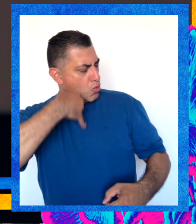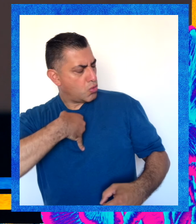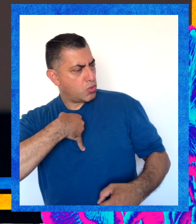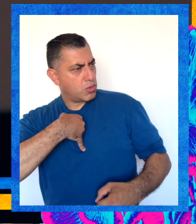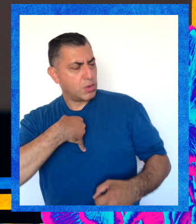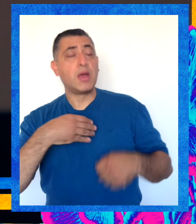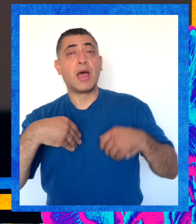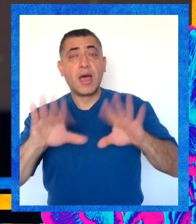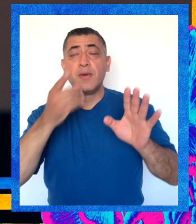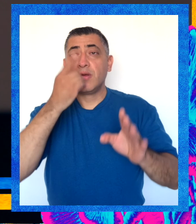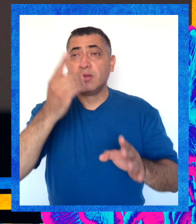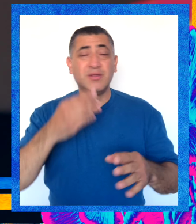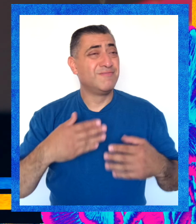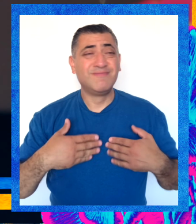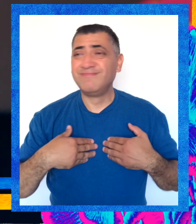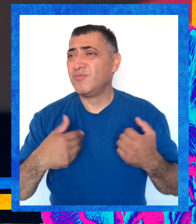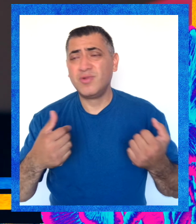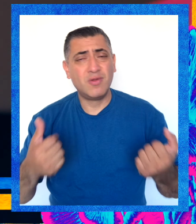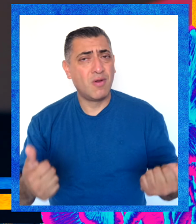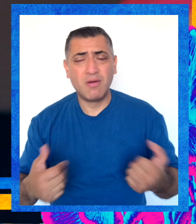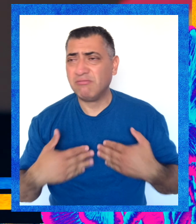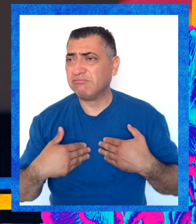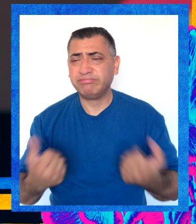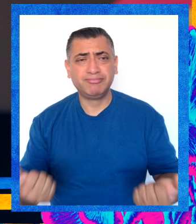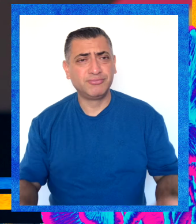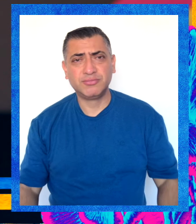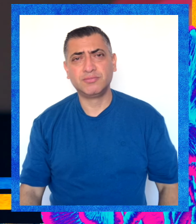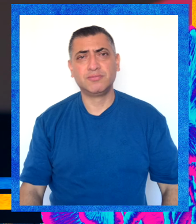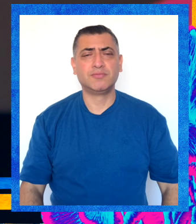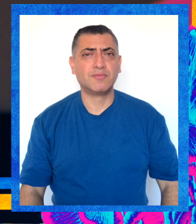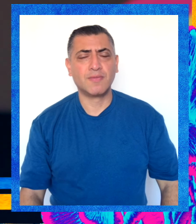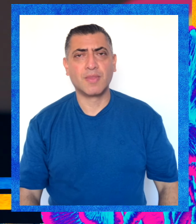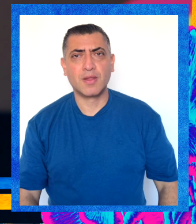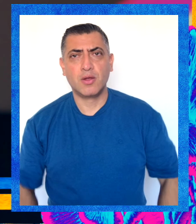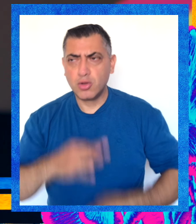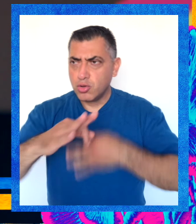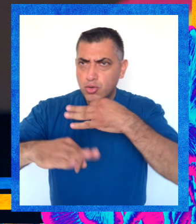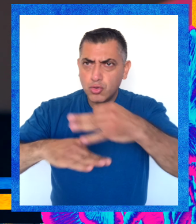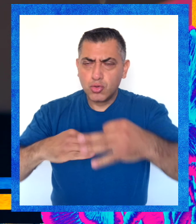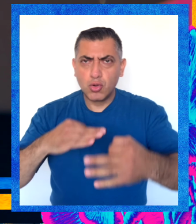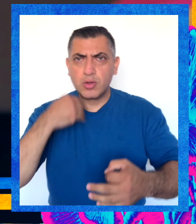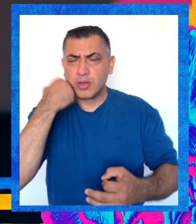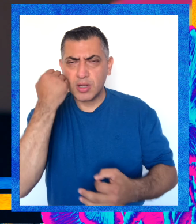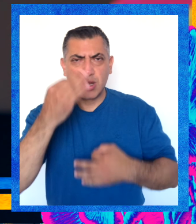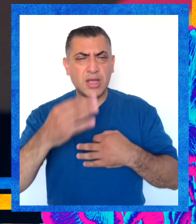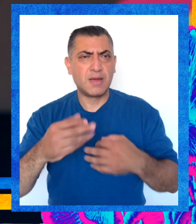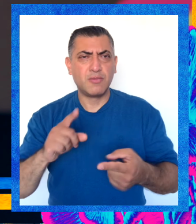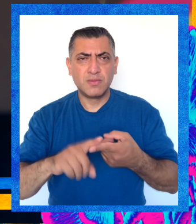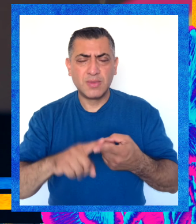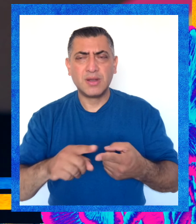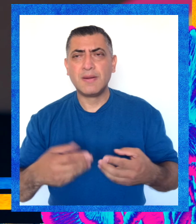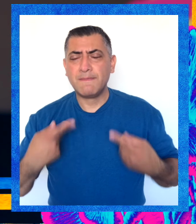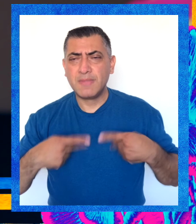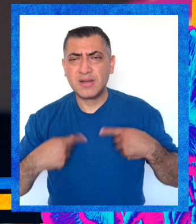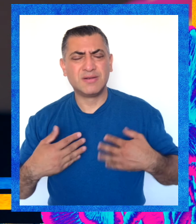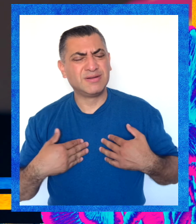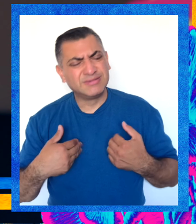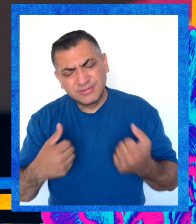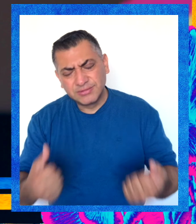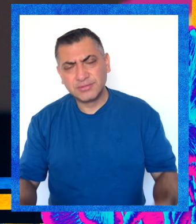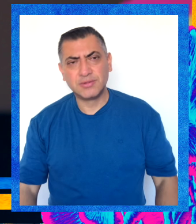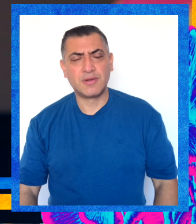no hay quien lo entienda no hay quien me comprenda todos quedemos anhelamos que alguien nos entienda y se puede identificar con